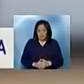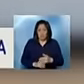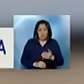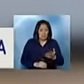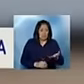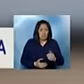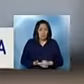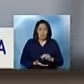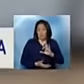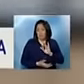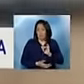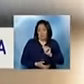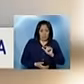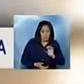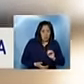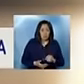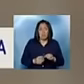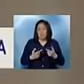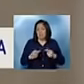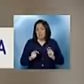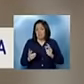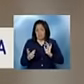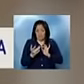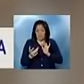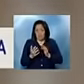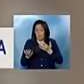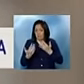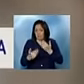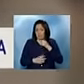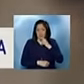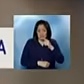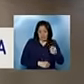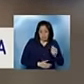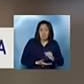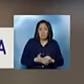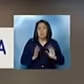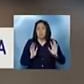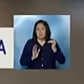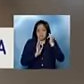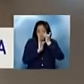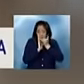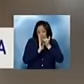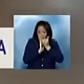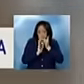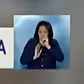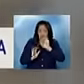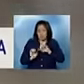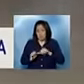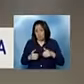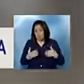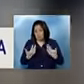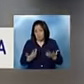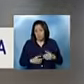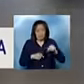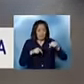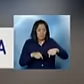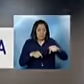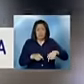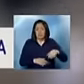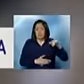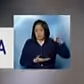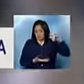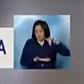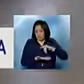vamos a ir a la FAO a intentar conversar con ella. Hemos podido tener algunas imágenes acá en